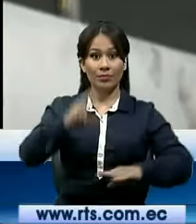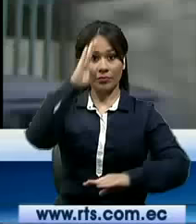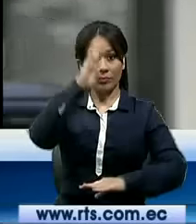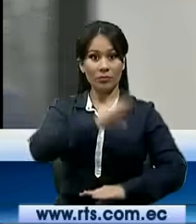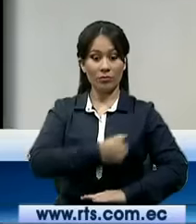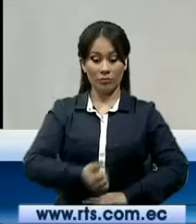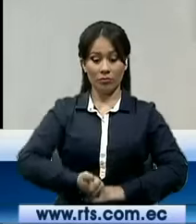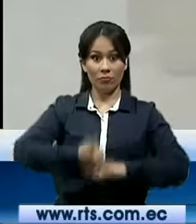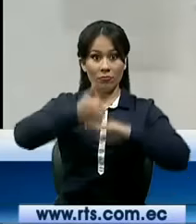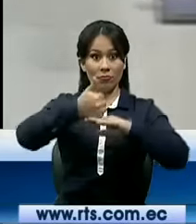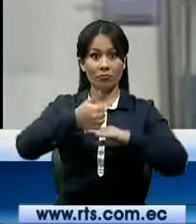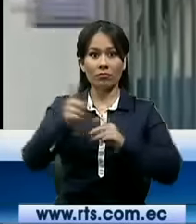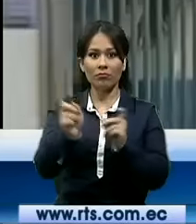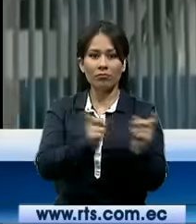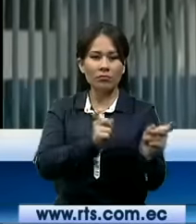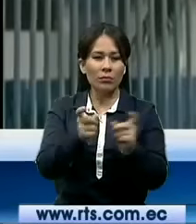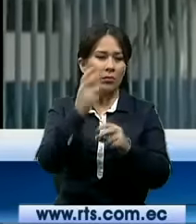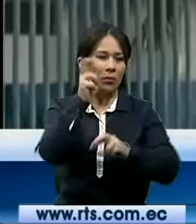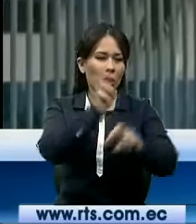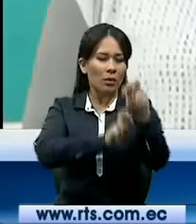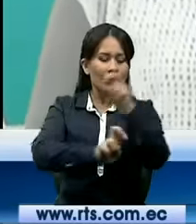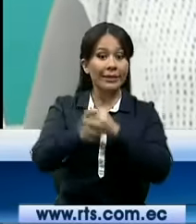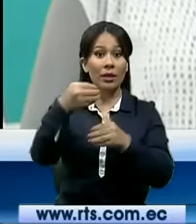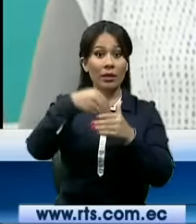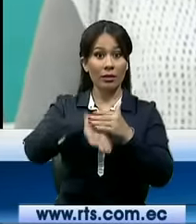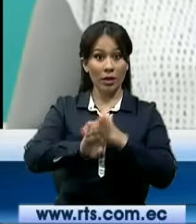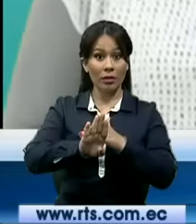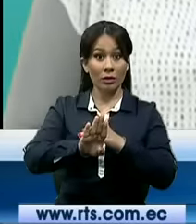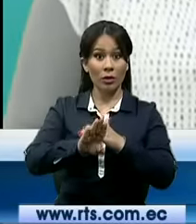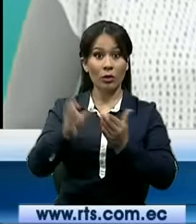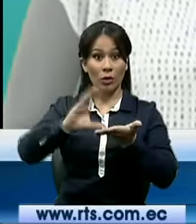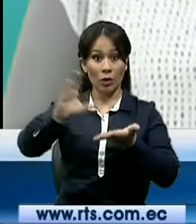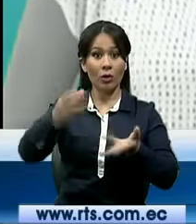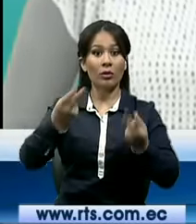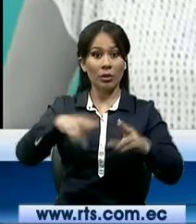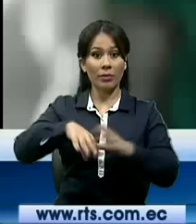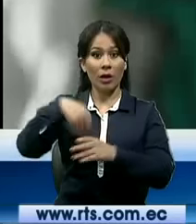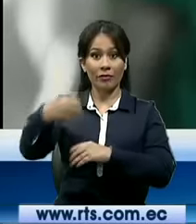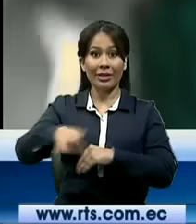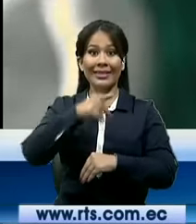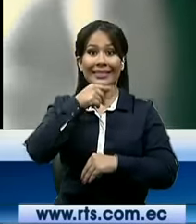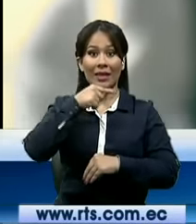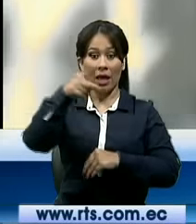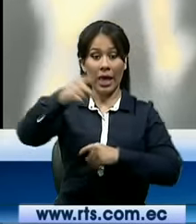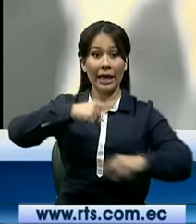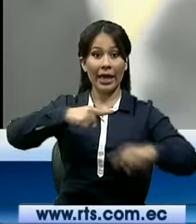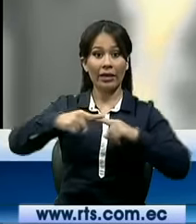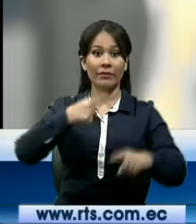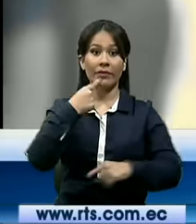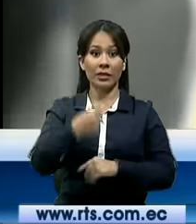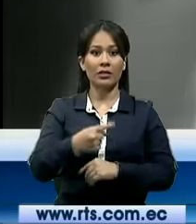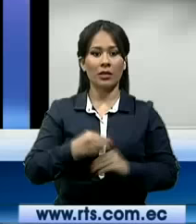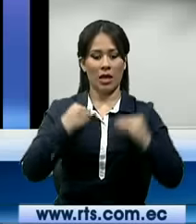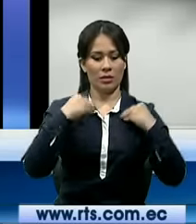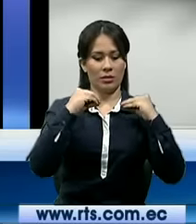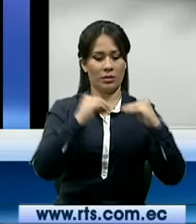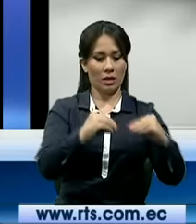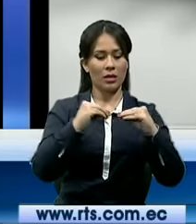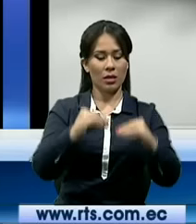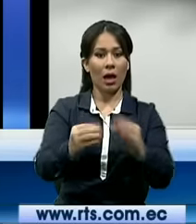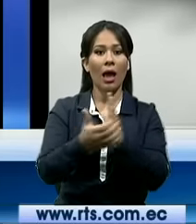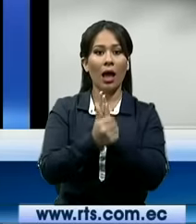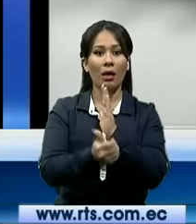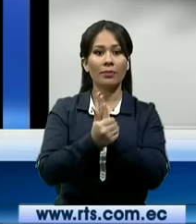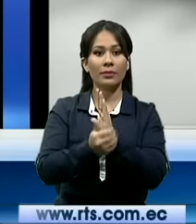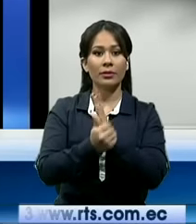dentro como en los exteriores del plantel. Además, según el jefe de la subzona Guayas, se capacitará a los docentes. Sí,